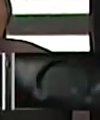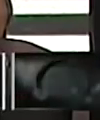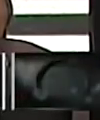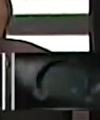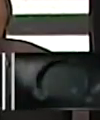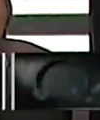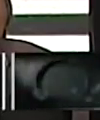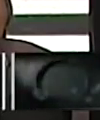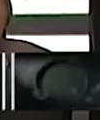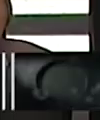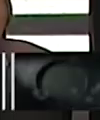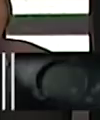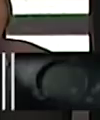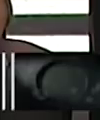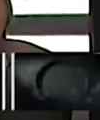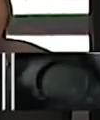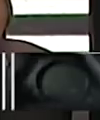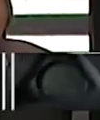PTJ.